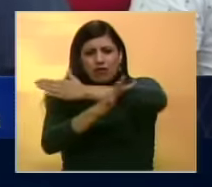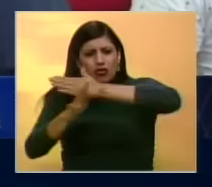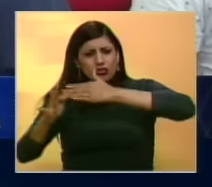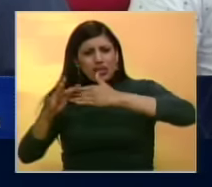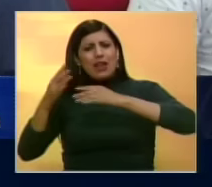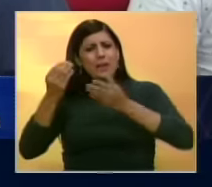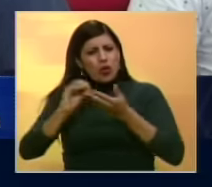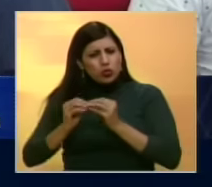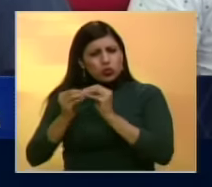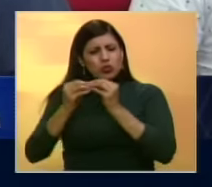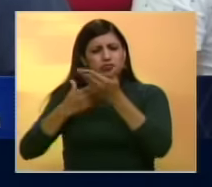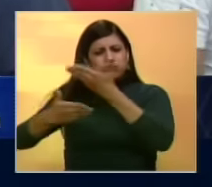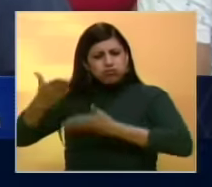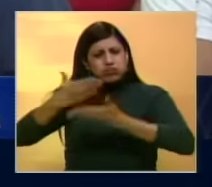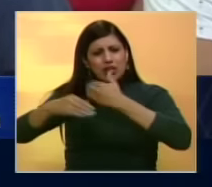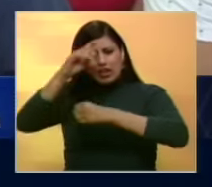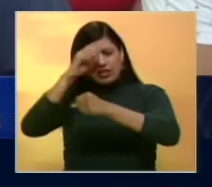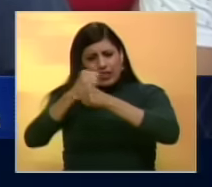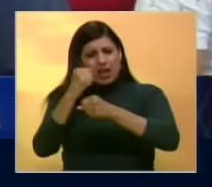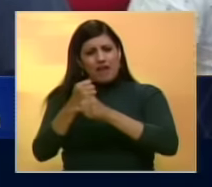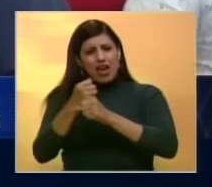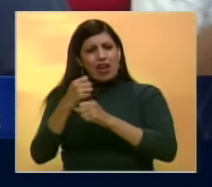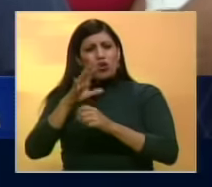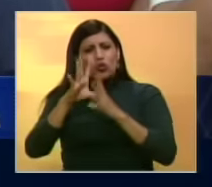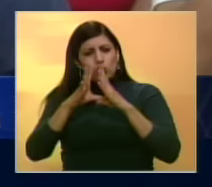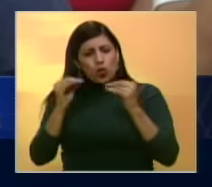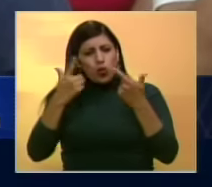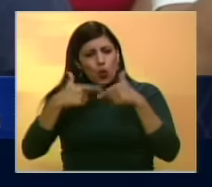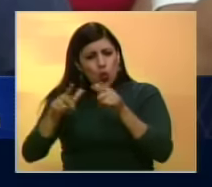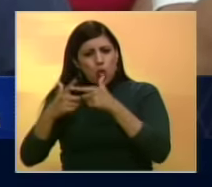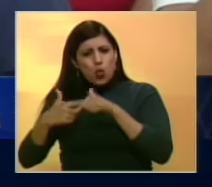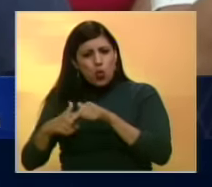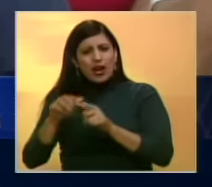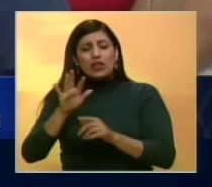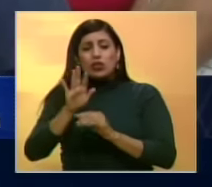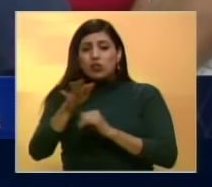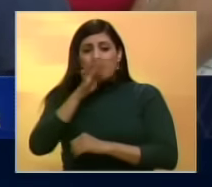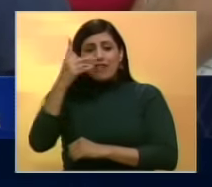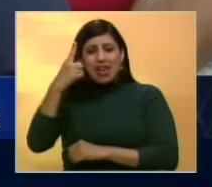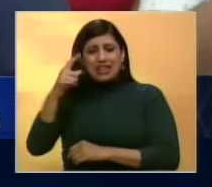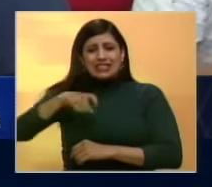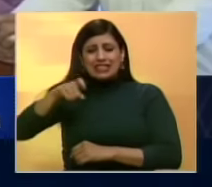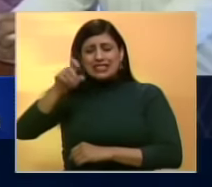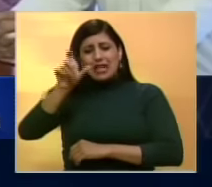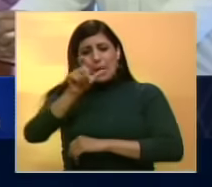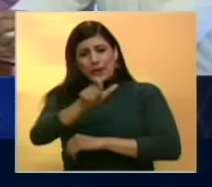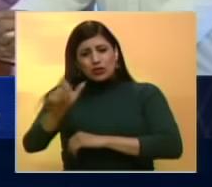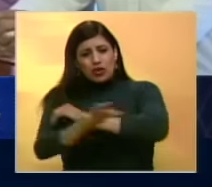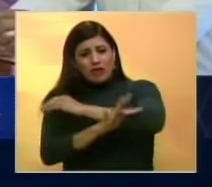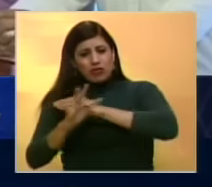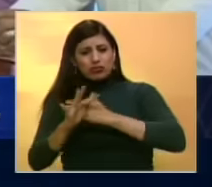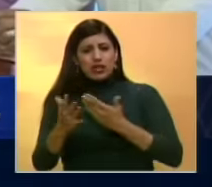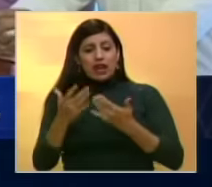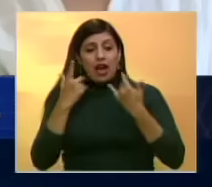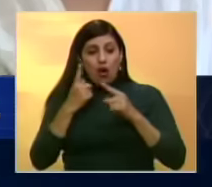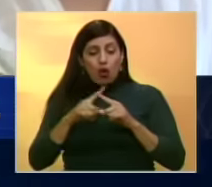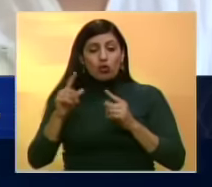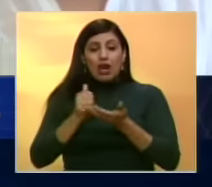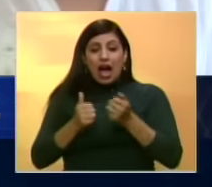para que se restablezca el trabajo que a nivel de todo el sector se está demandando en la comunidad fronteriza aseguraron los